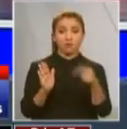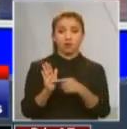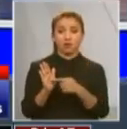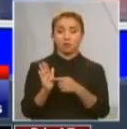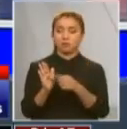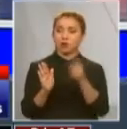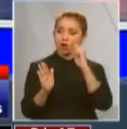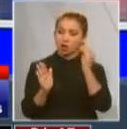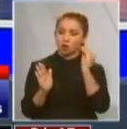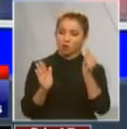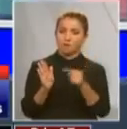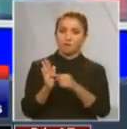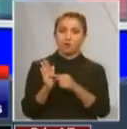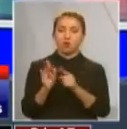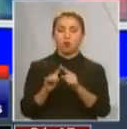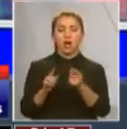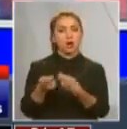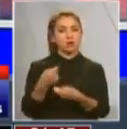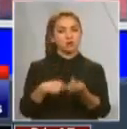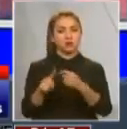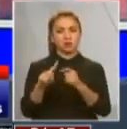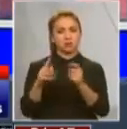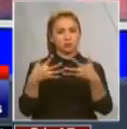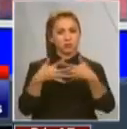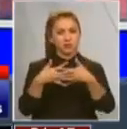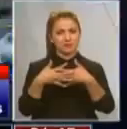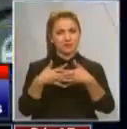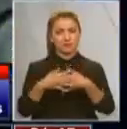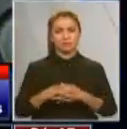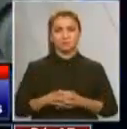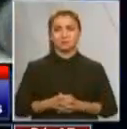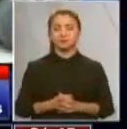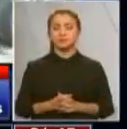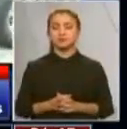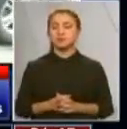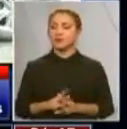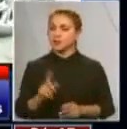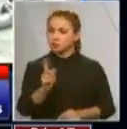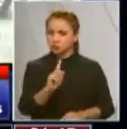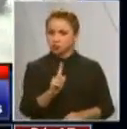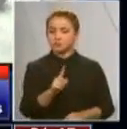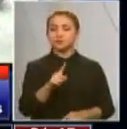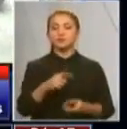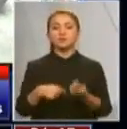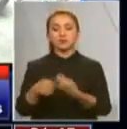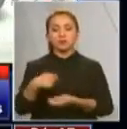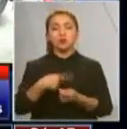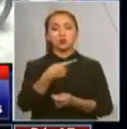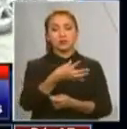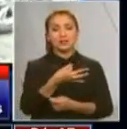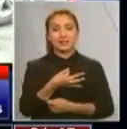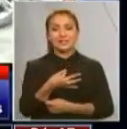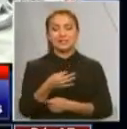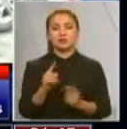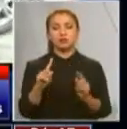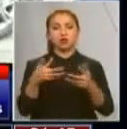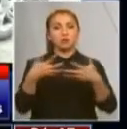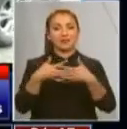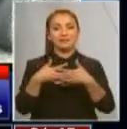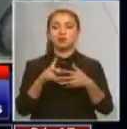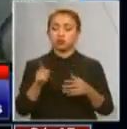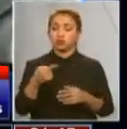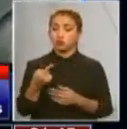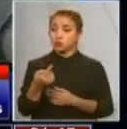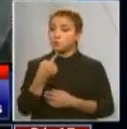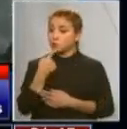sentido común, que es una negociación que no es compatible. No, es que esa negociación que usted señala que no es incompatible, nosotros la